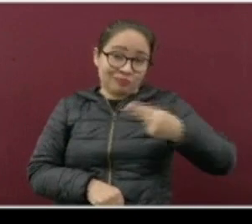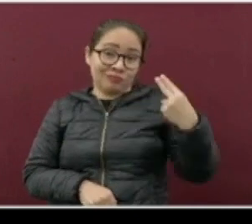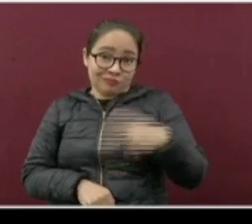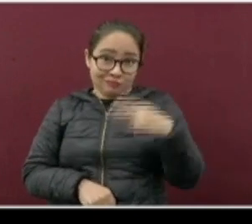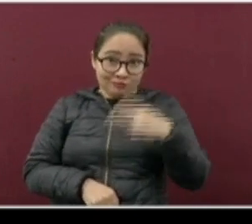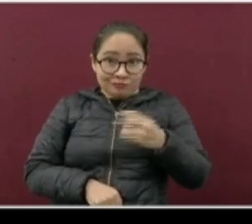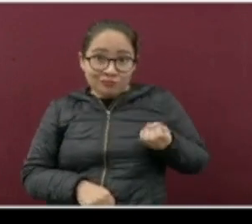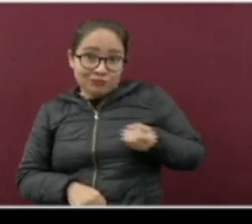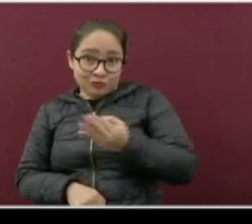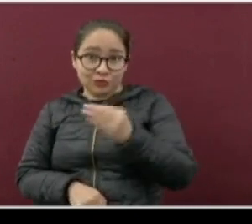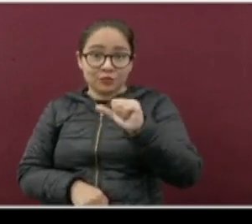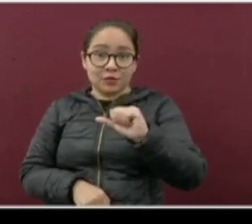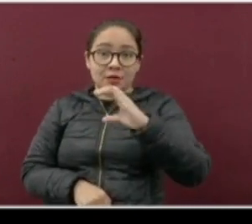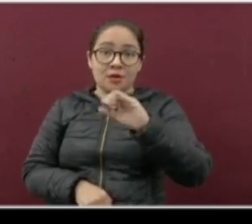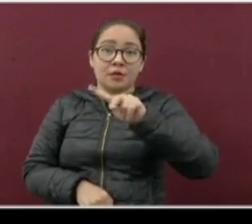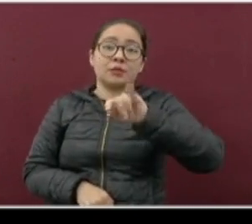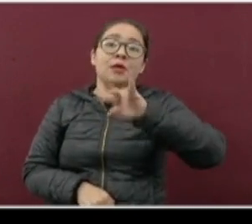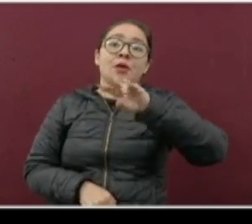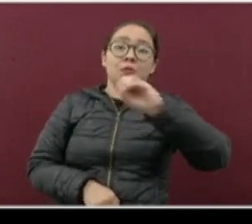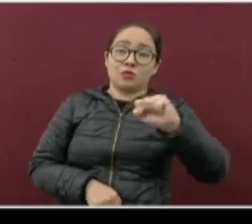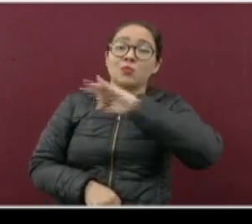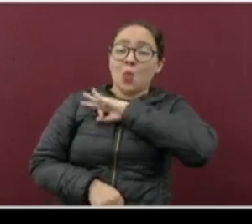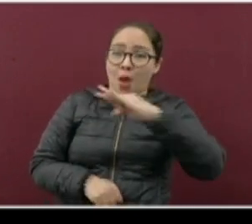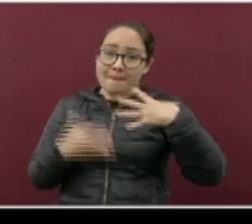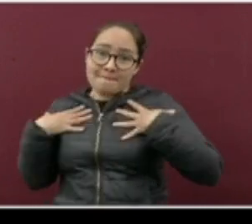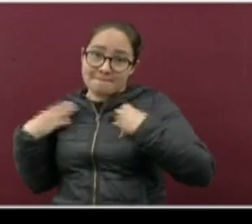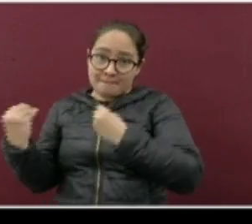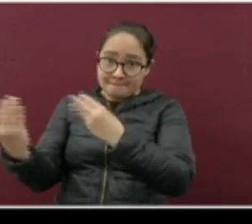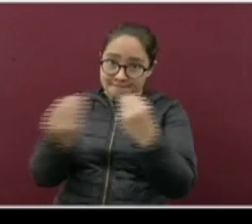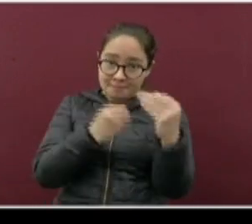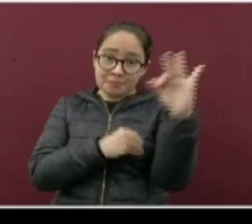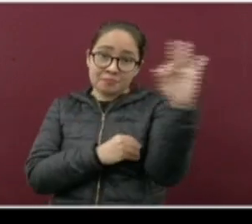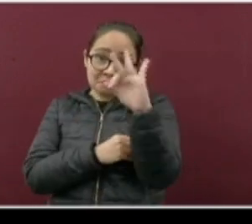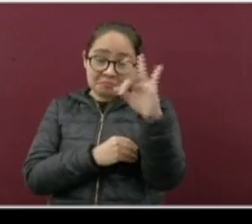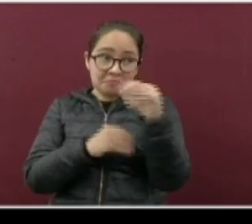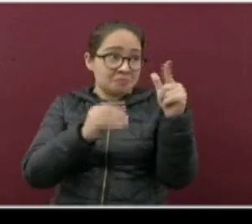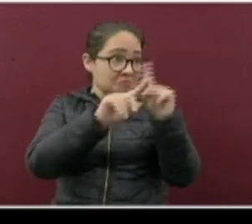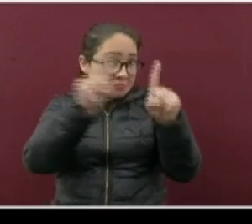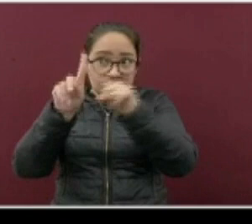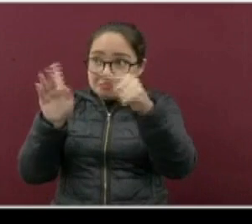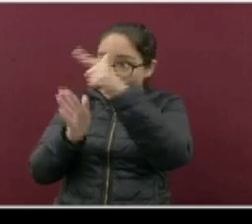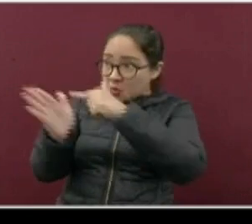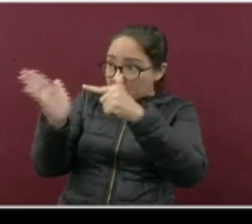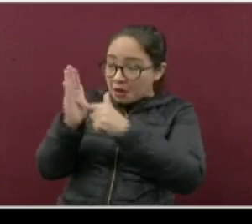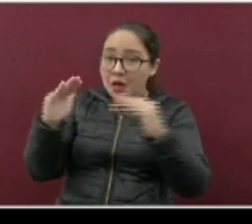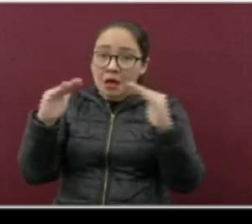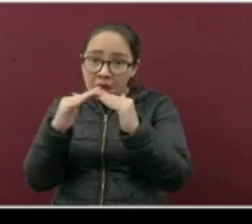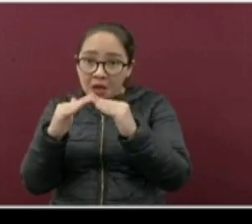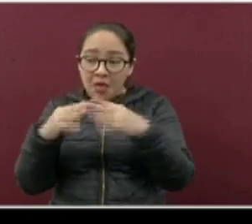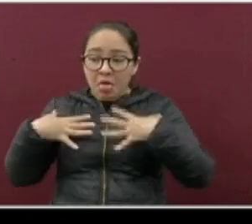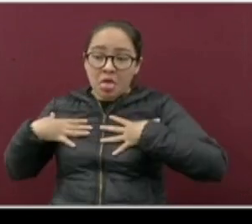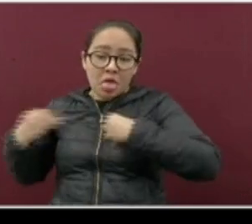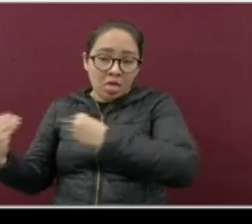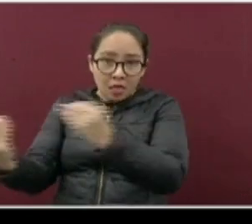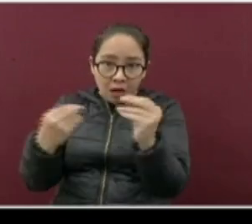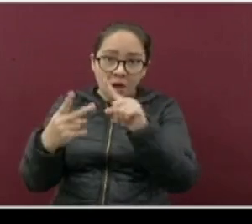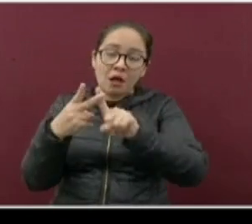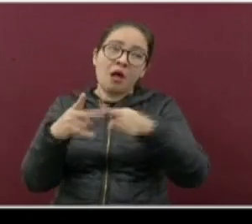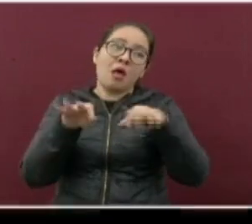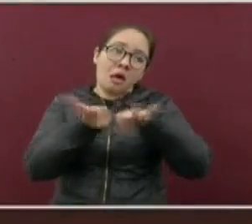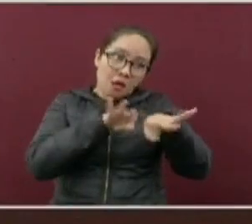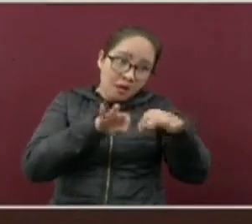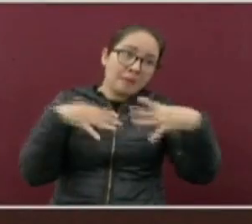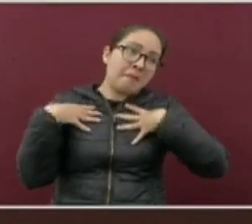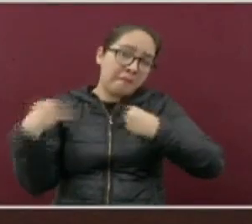pueden infectar a otras personas con las que tengan contacto, en cualquier lugar, en casa, en los centros de trabajo, en